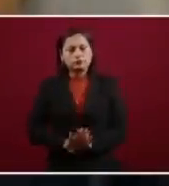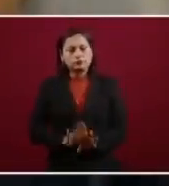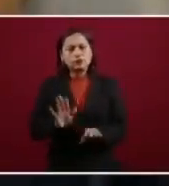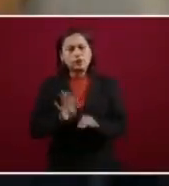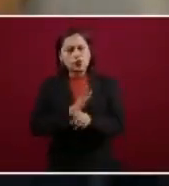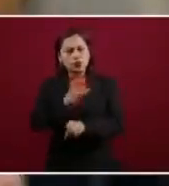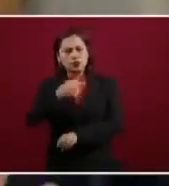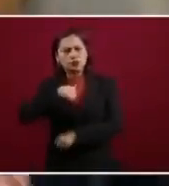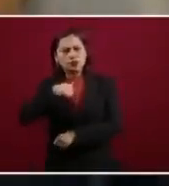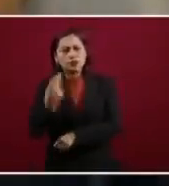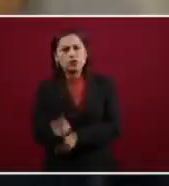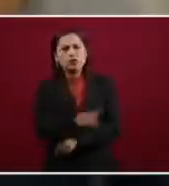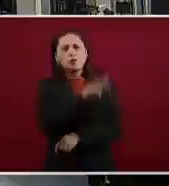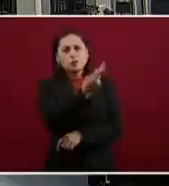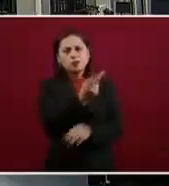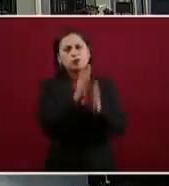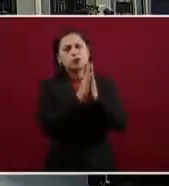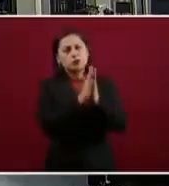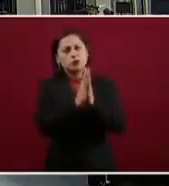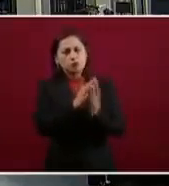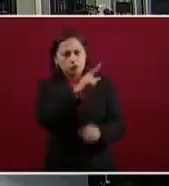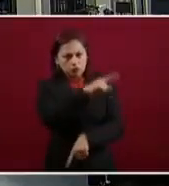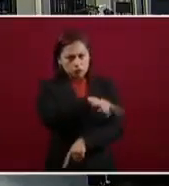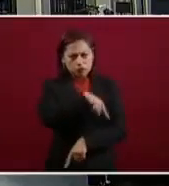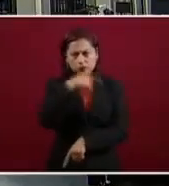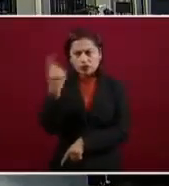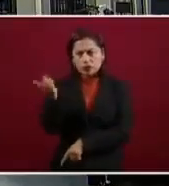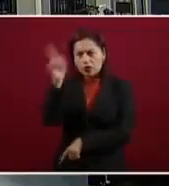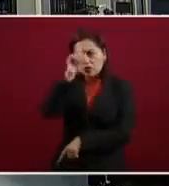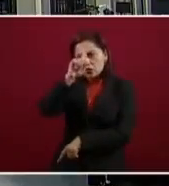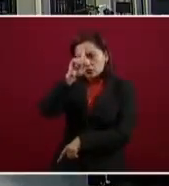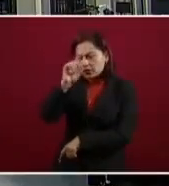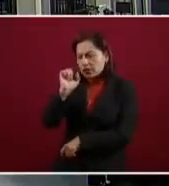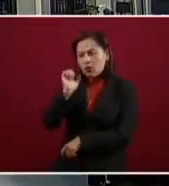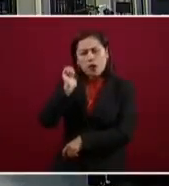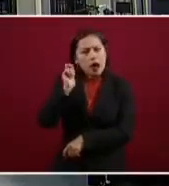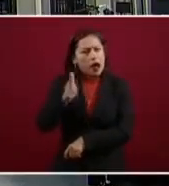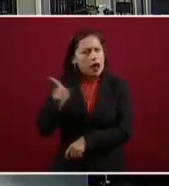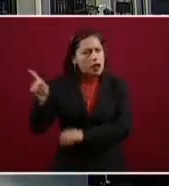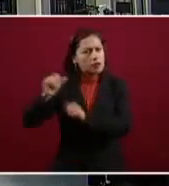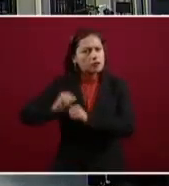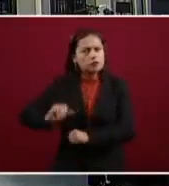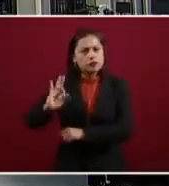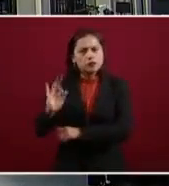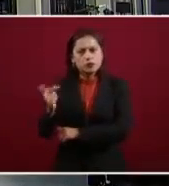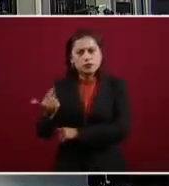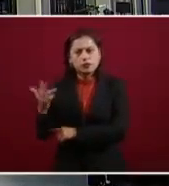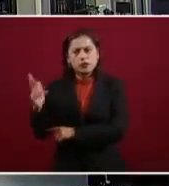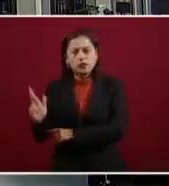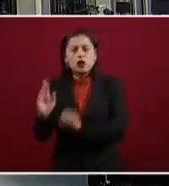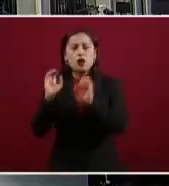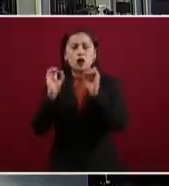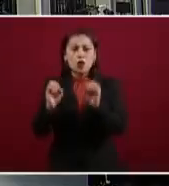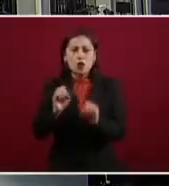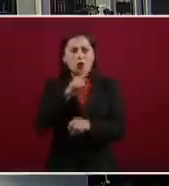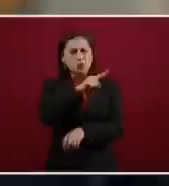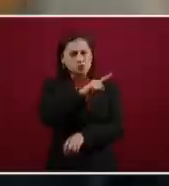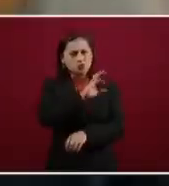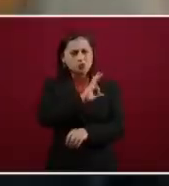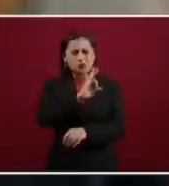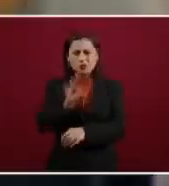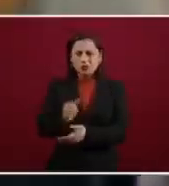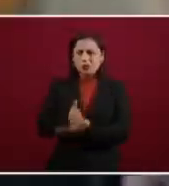usted podría hacer alguna recomendación a la fiscalía o poder actuar en forma de que nuestras investigaciones